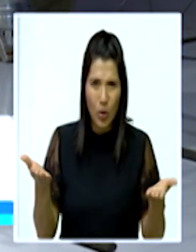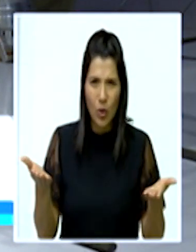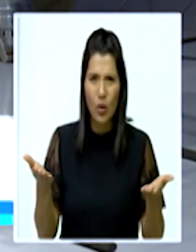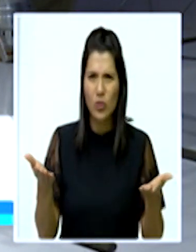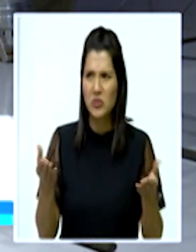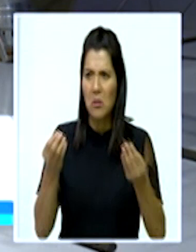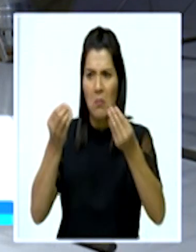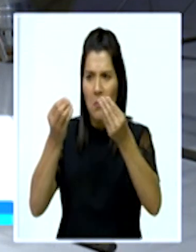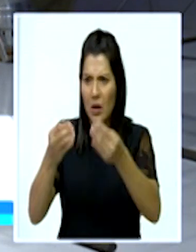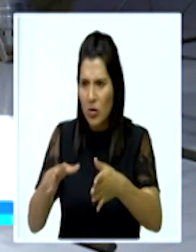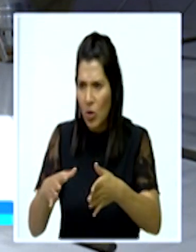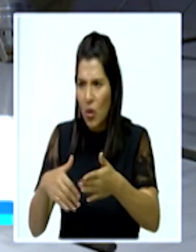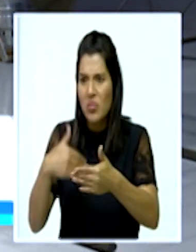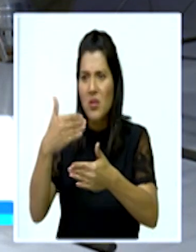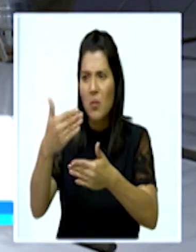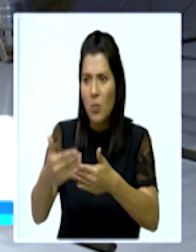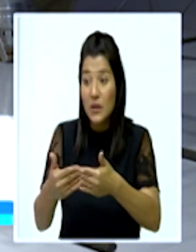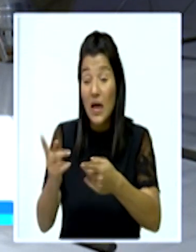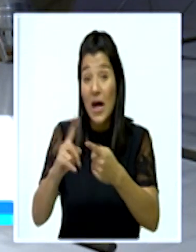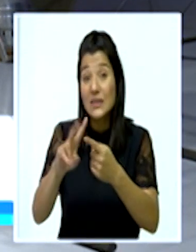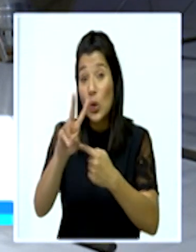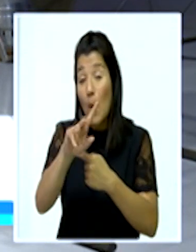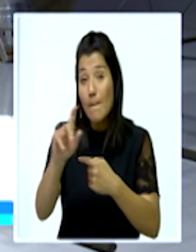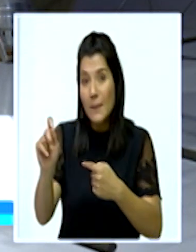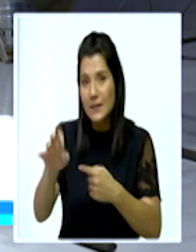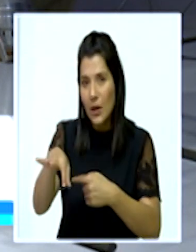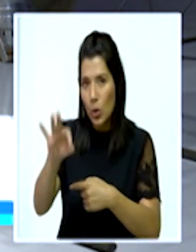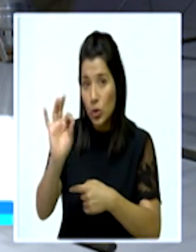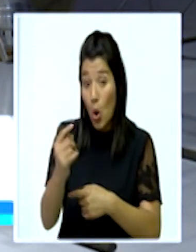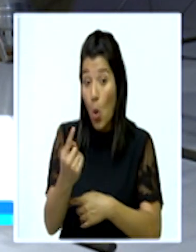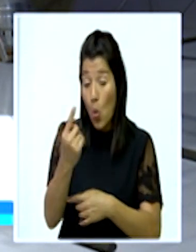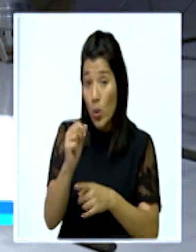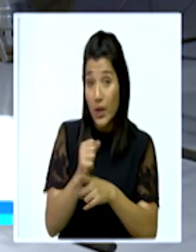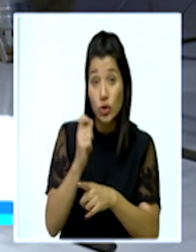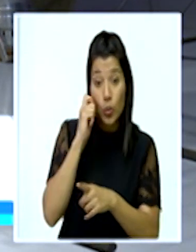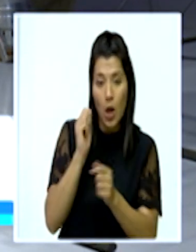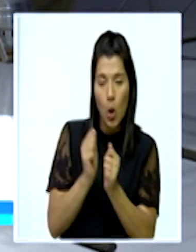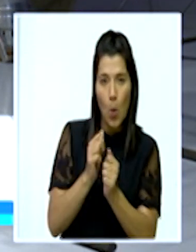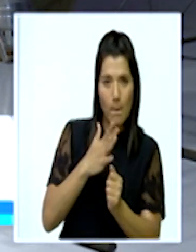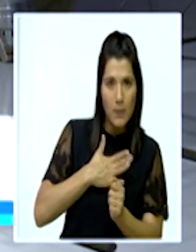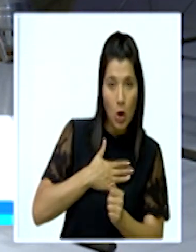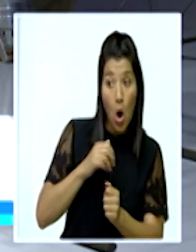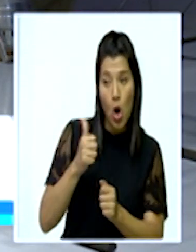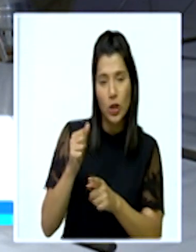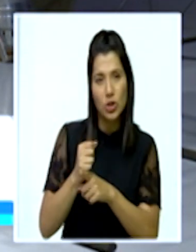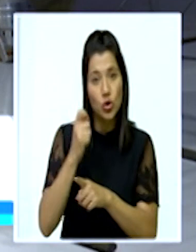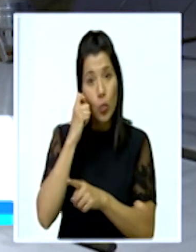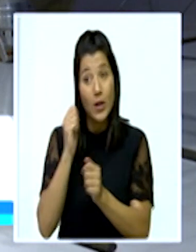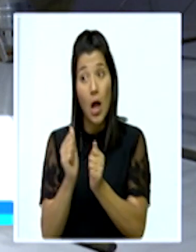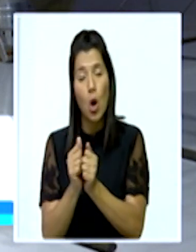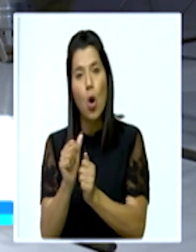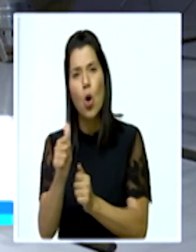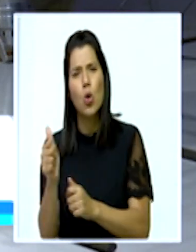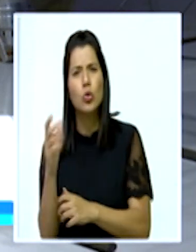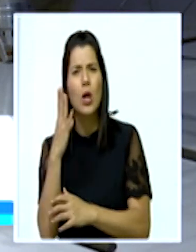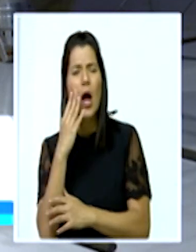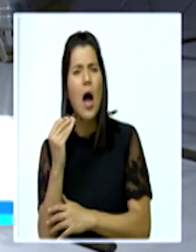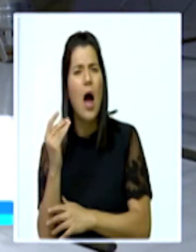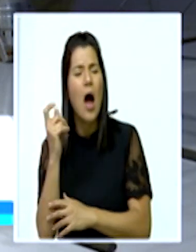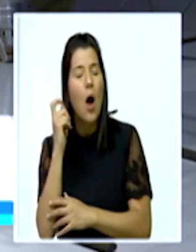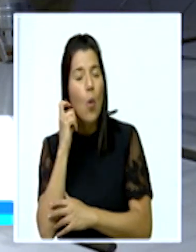en encontrarla. Las niñas, una está conmigo y la otra está con las abuelitas, pero están presentando conductas en la